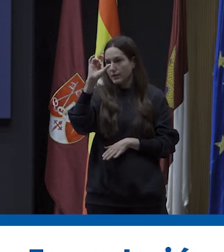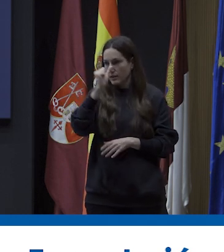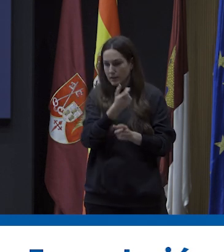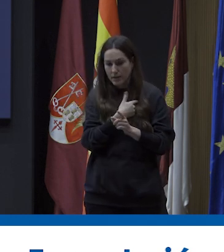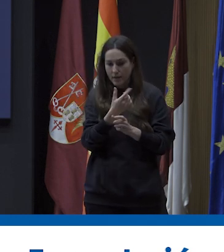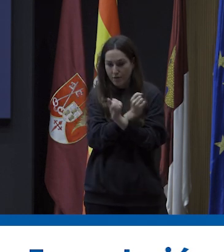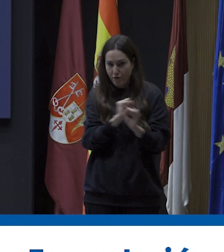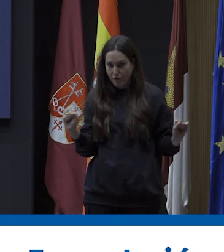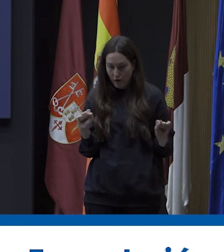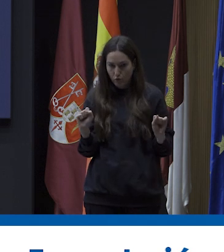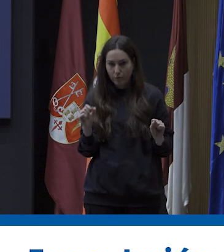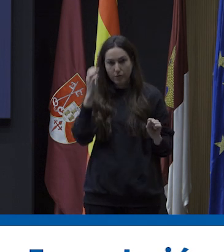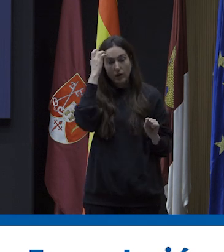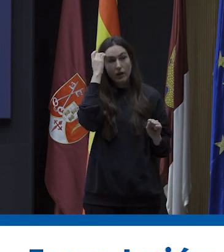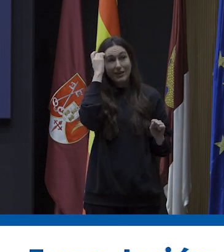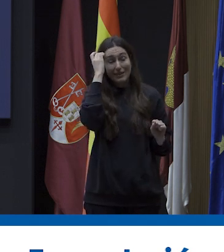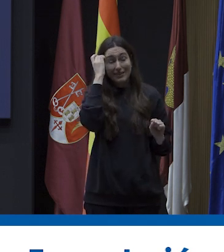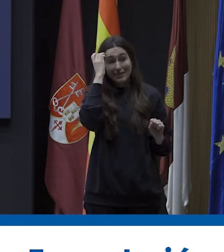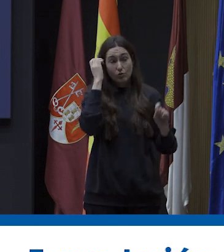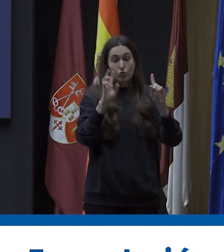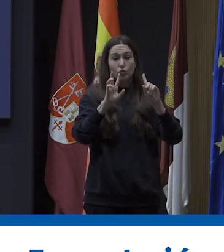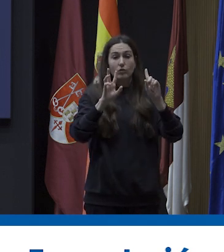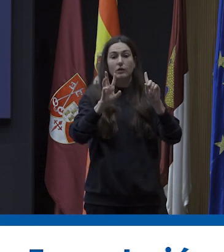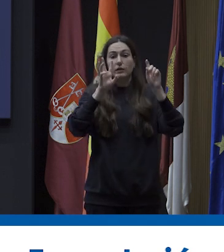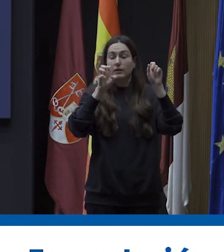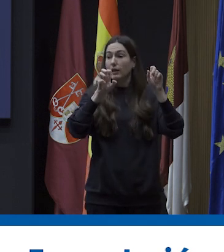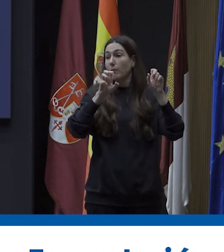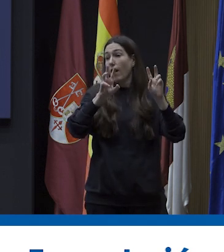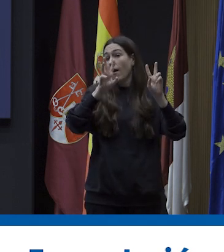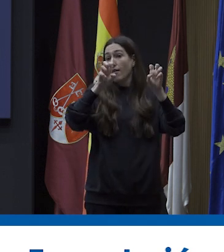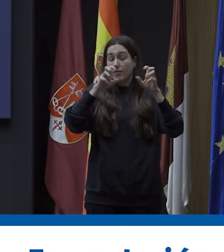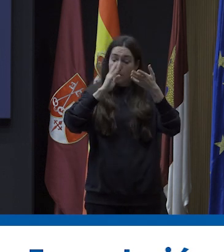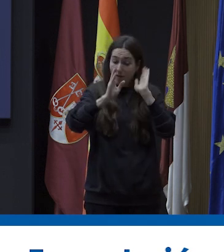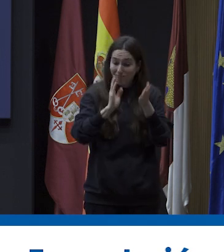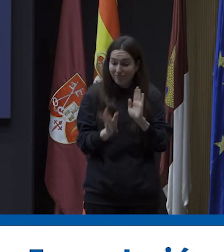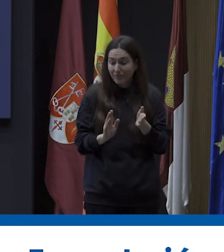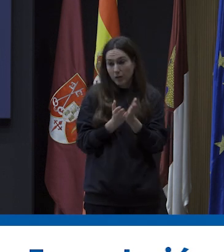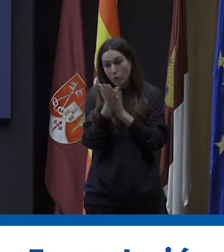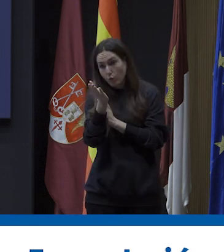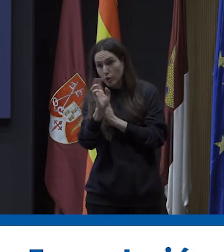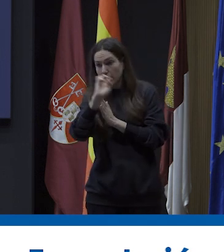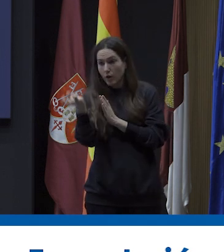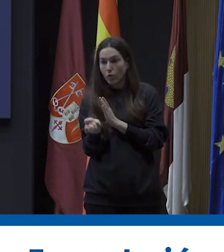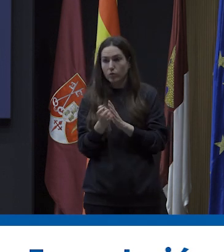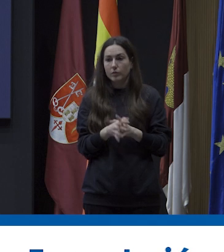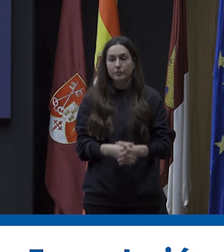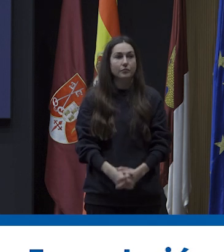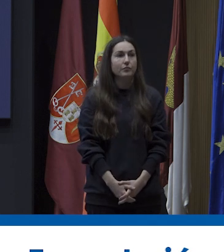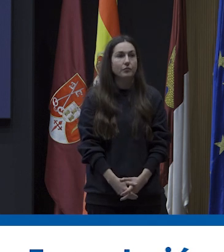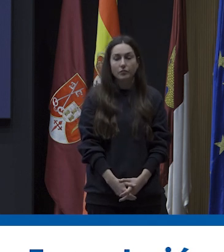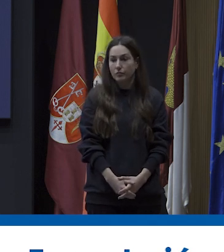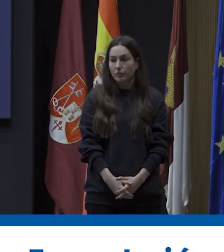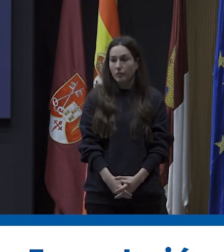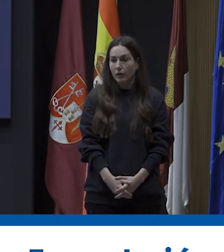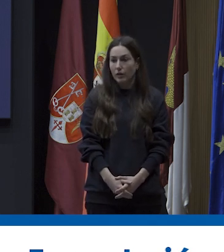Entonces, realmente esto fue otra posibilidad más de tratamiento para los pacientes coronarios con un infarto.